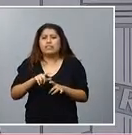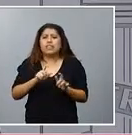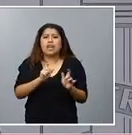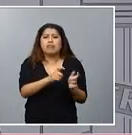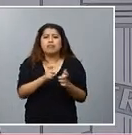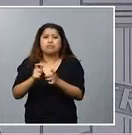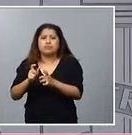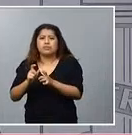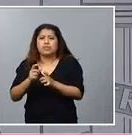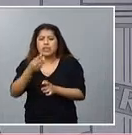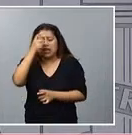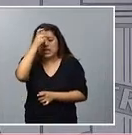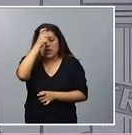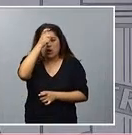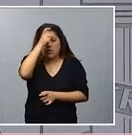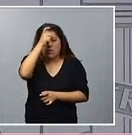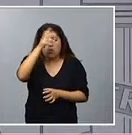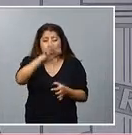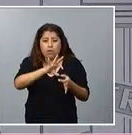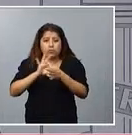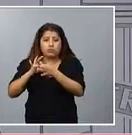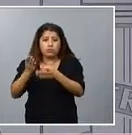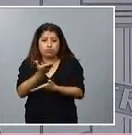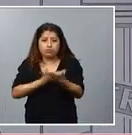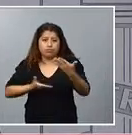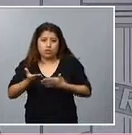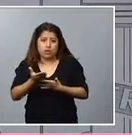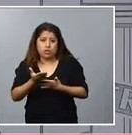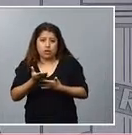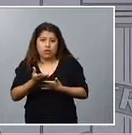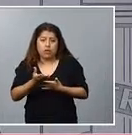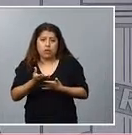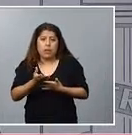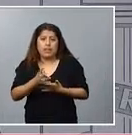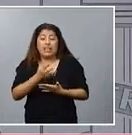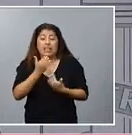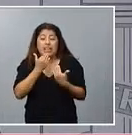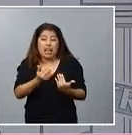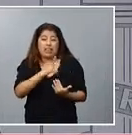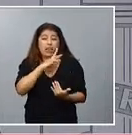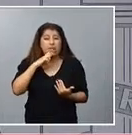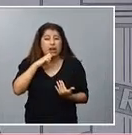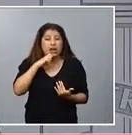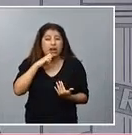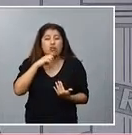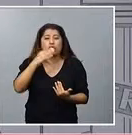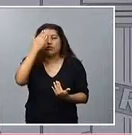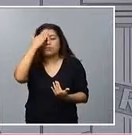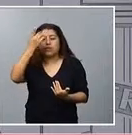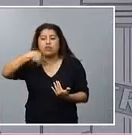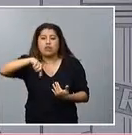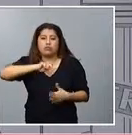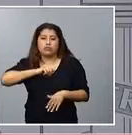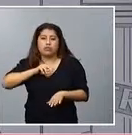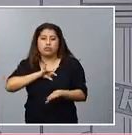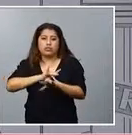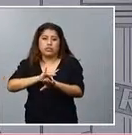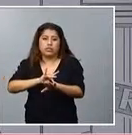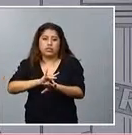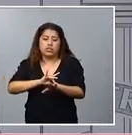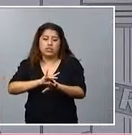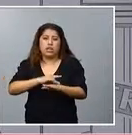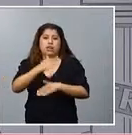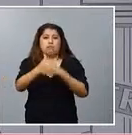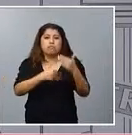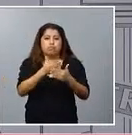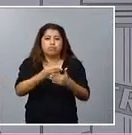fueron enemigos y que hoy caminan de la mano en torno a valores y principios que nos guían, que son el de la prosperidad, el